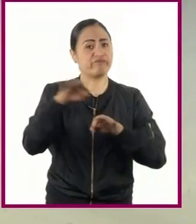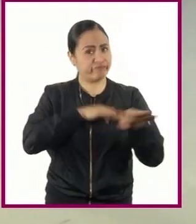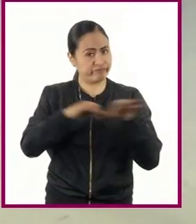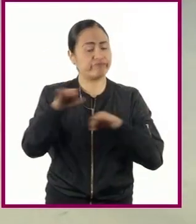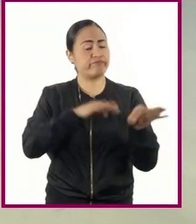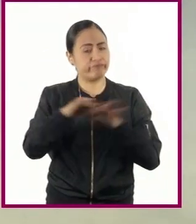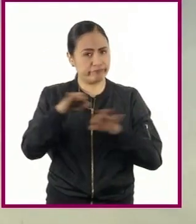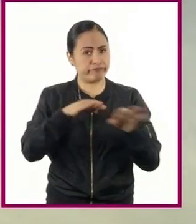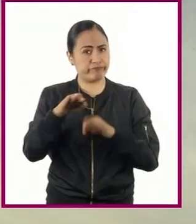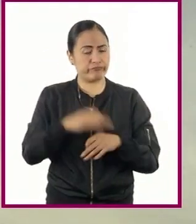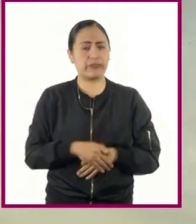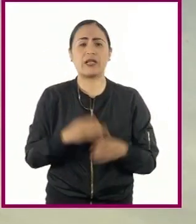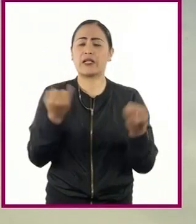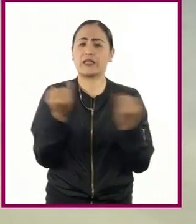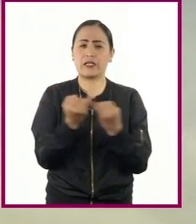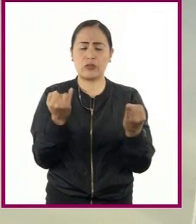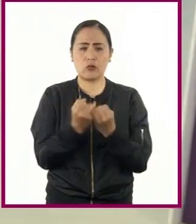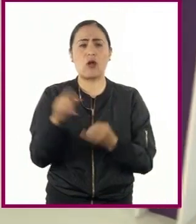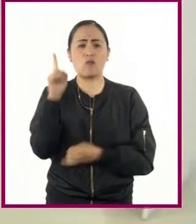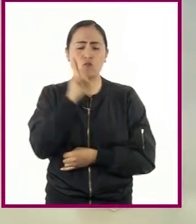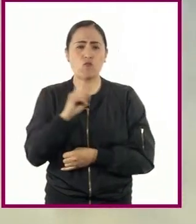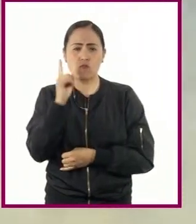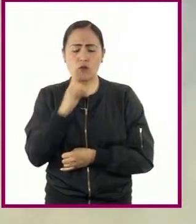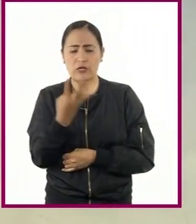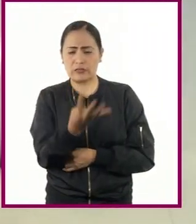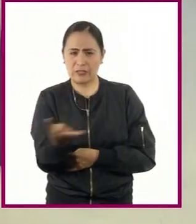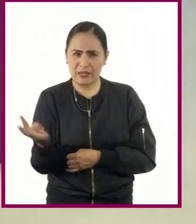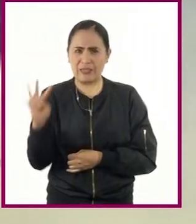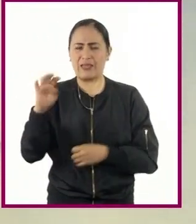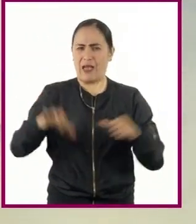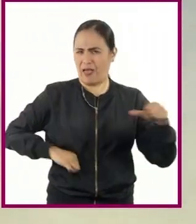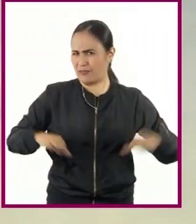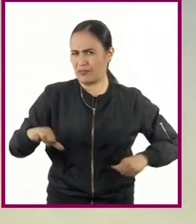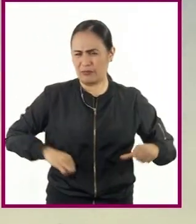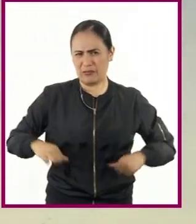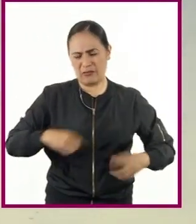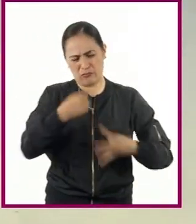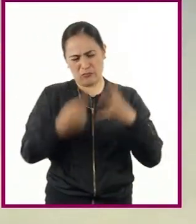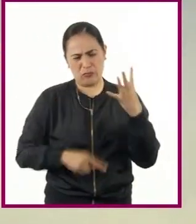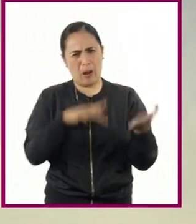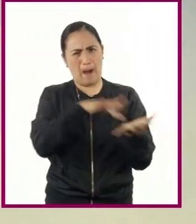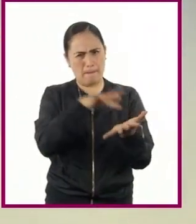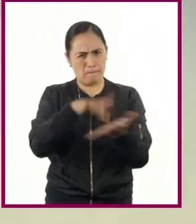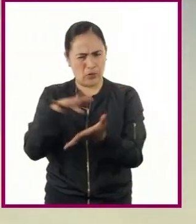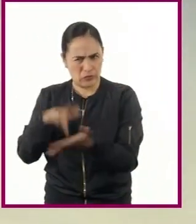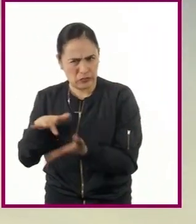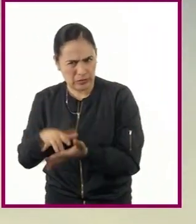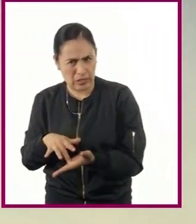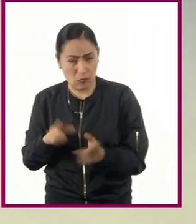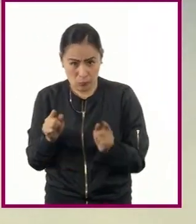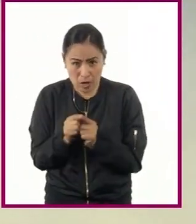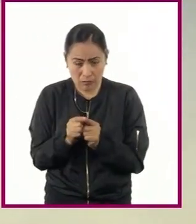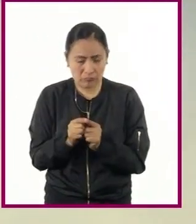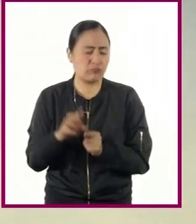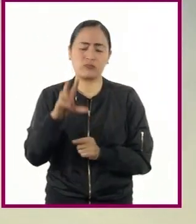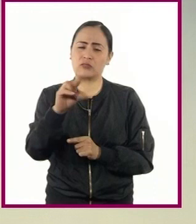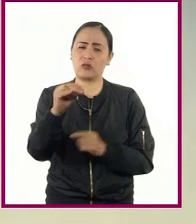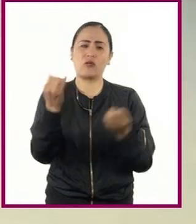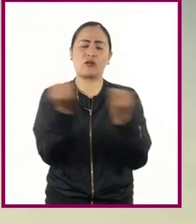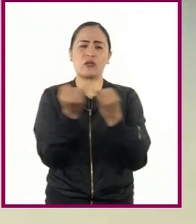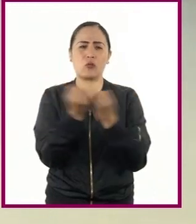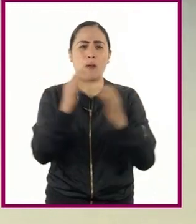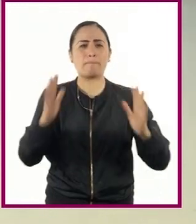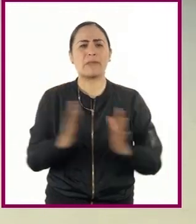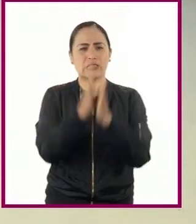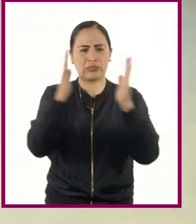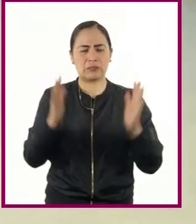Además de la mayor participación de las mujeres en las actividades productivas, otro cambio significativo fue su participación directa